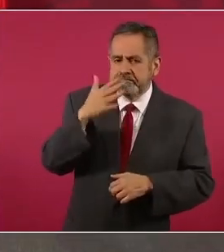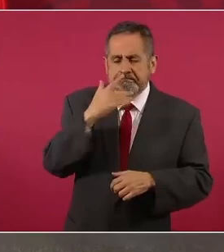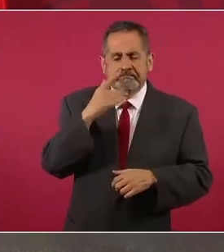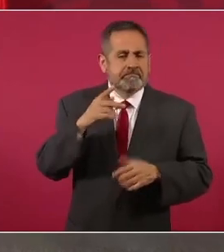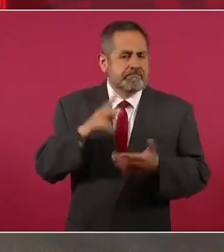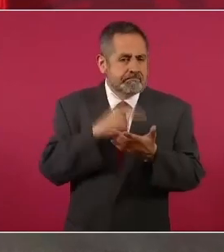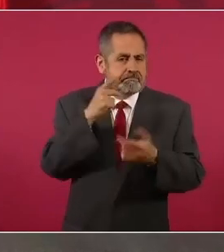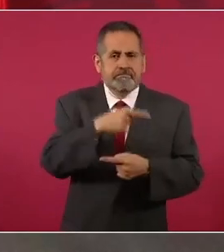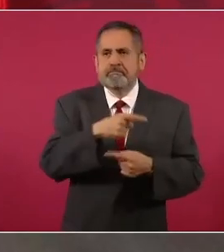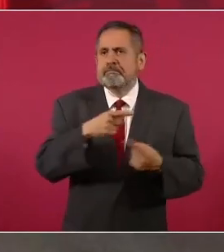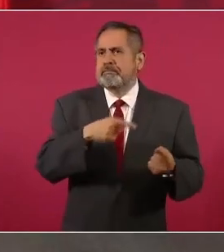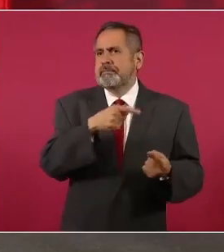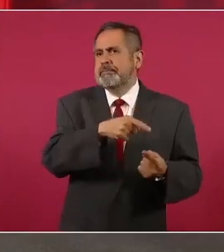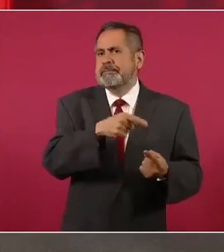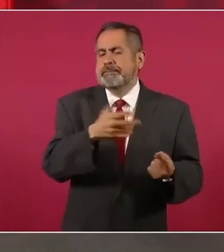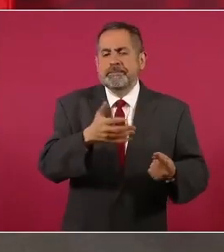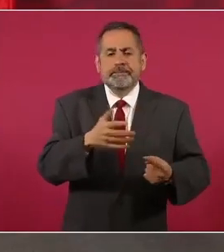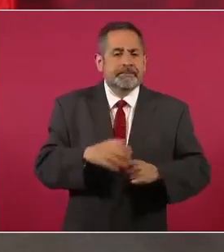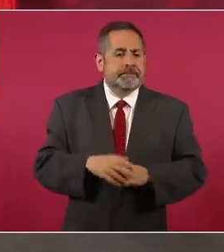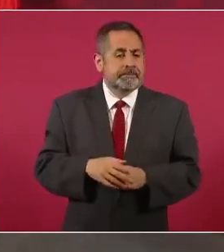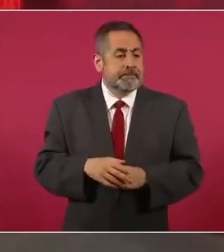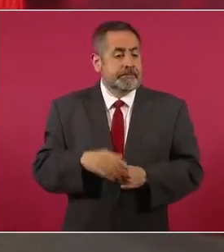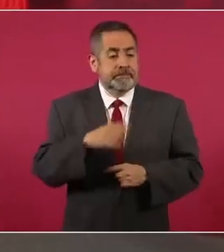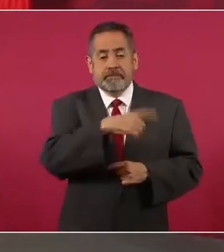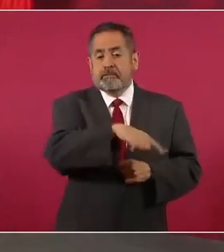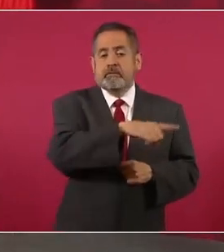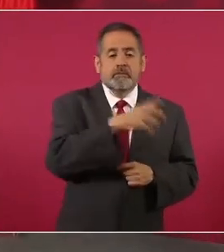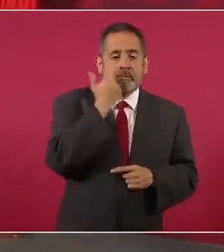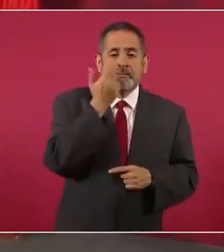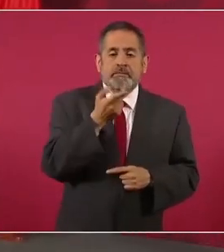lo hicieron a favor